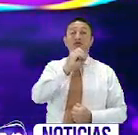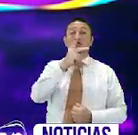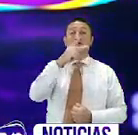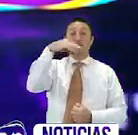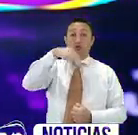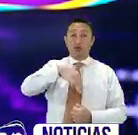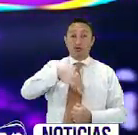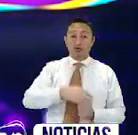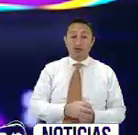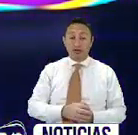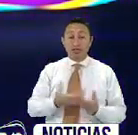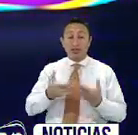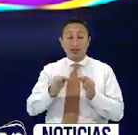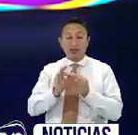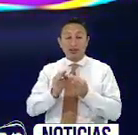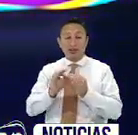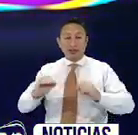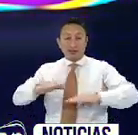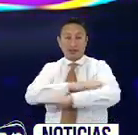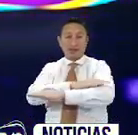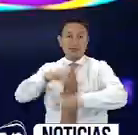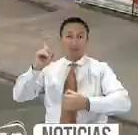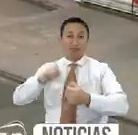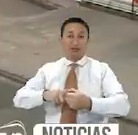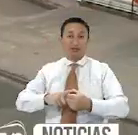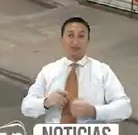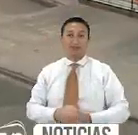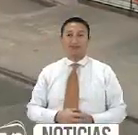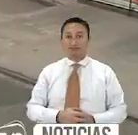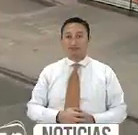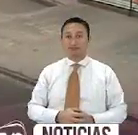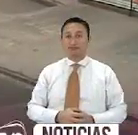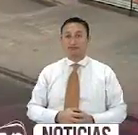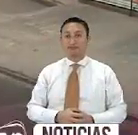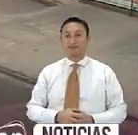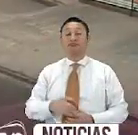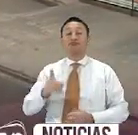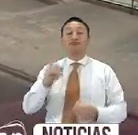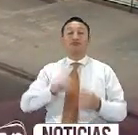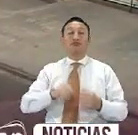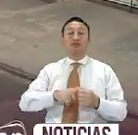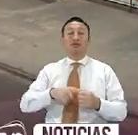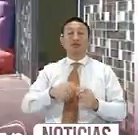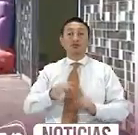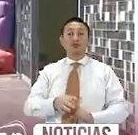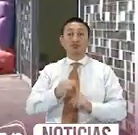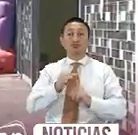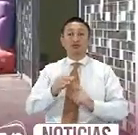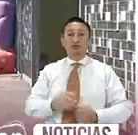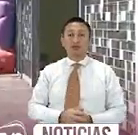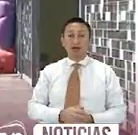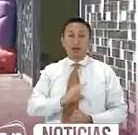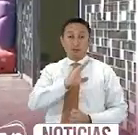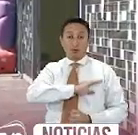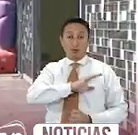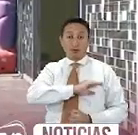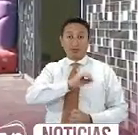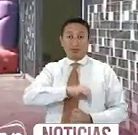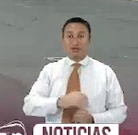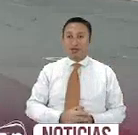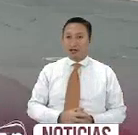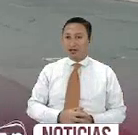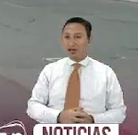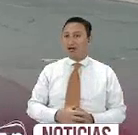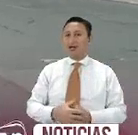ejes intervenidos en la capital. La movilidad en Quito es una de las prioridades del municipio. De hecho, hace algunos